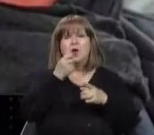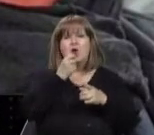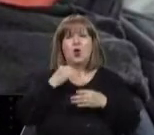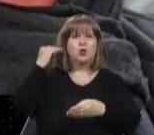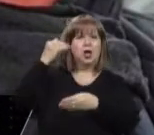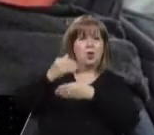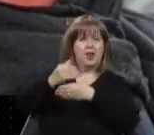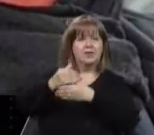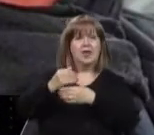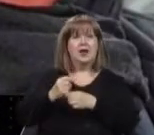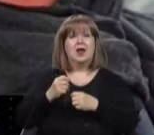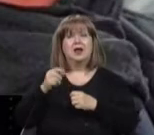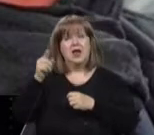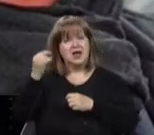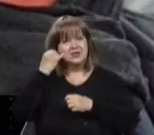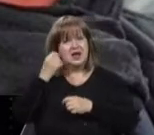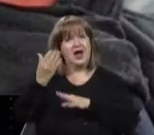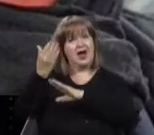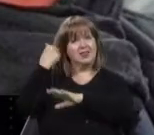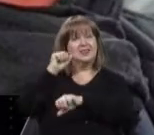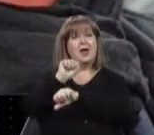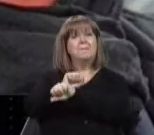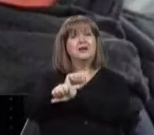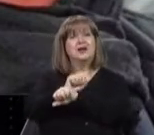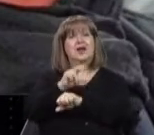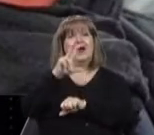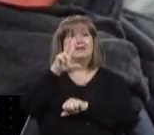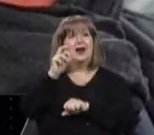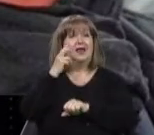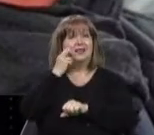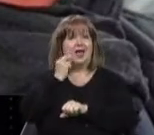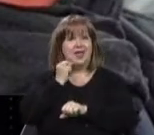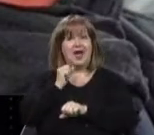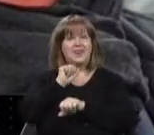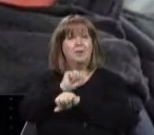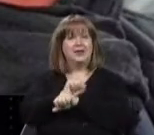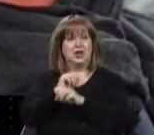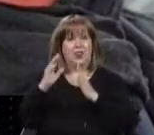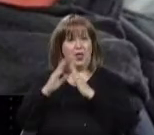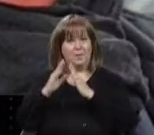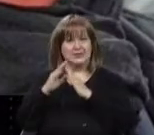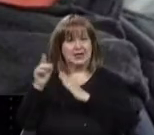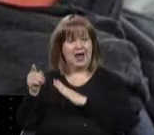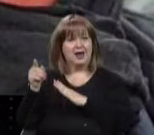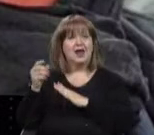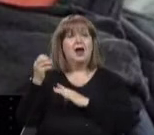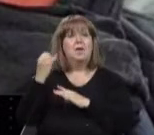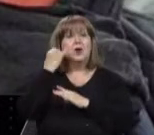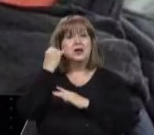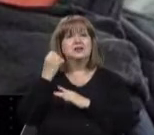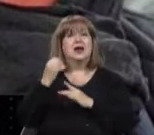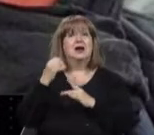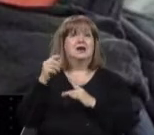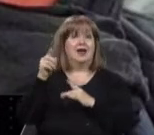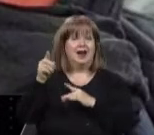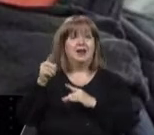fue sentenciado a cumplir 30 días de prisión domiciliaria por haber hostigado a la primera dama Fabiola Yanes por las redes